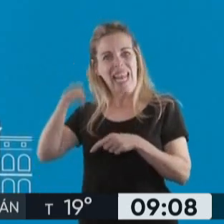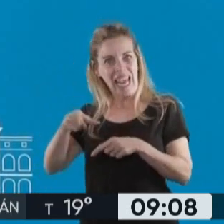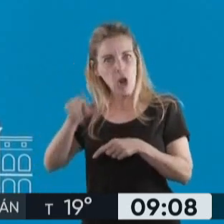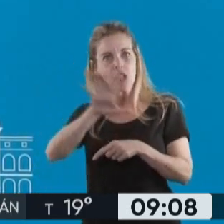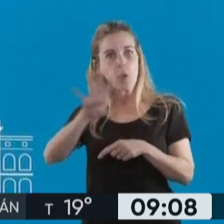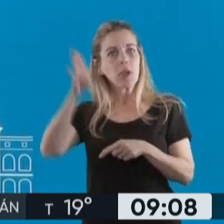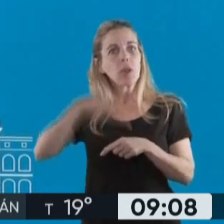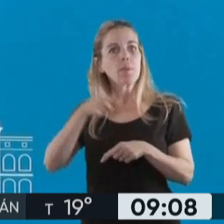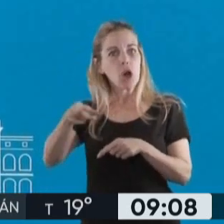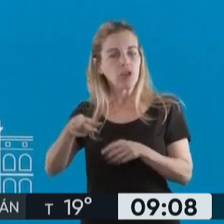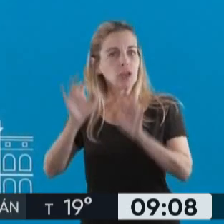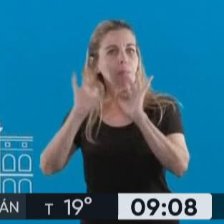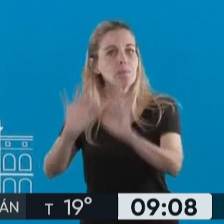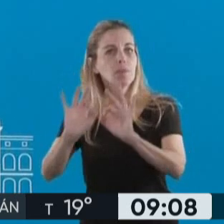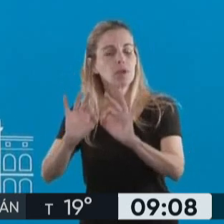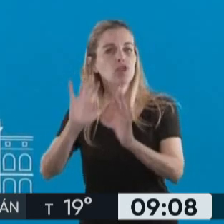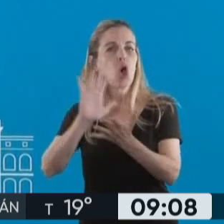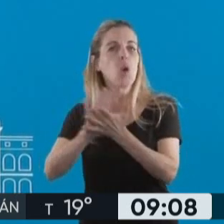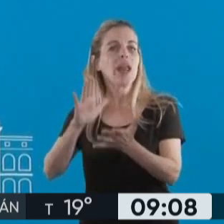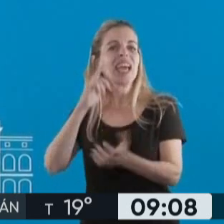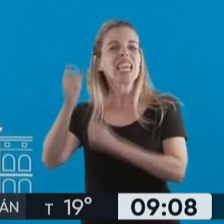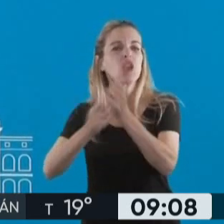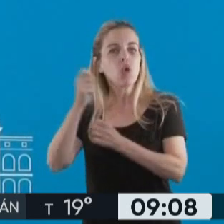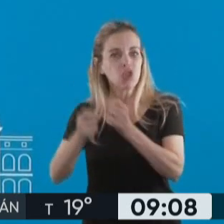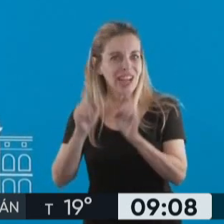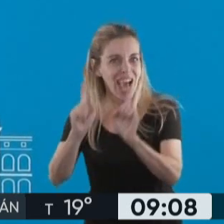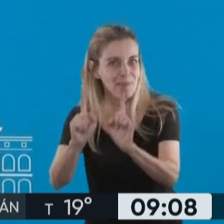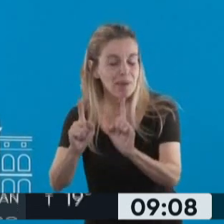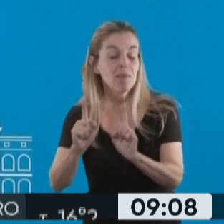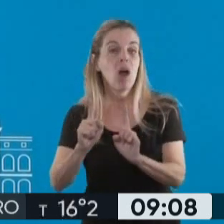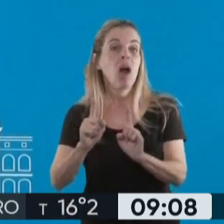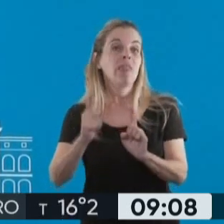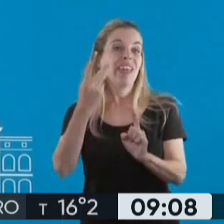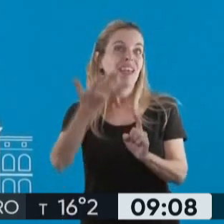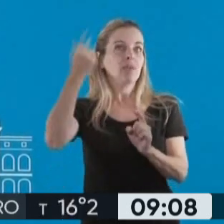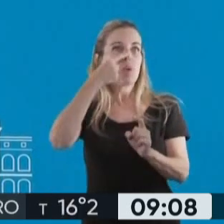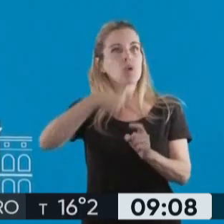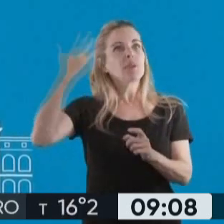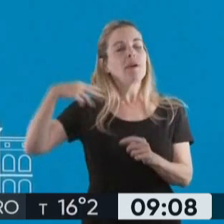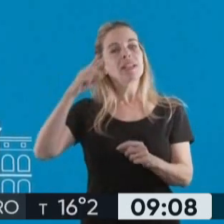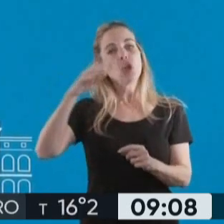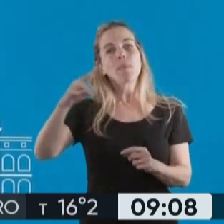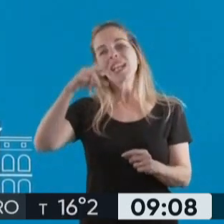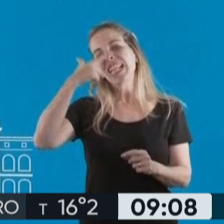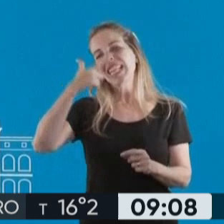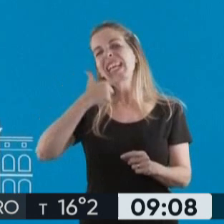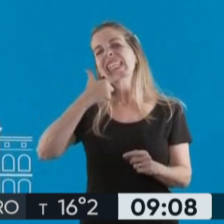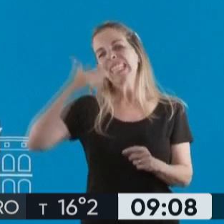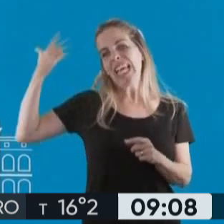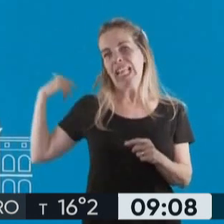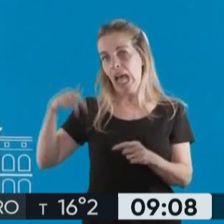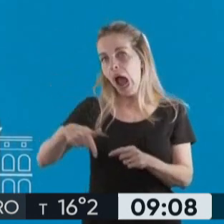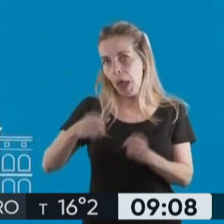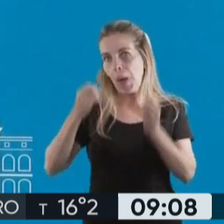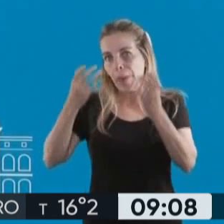capacidad industrial instalada. Esto es una cifra que no teníamos desde el año 2017, por lo menos, pero este crecimiento tiene que ser con redistribución